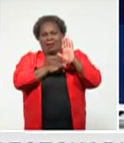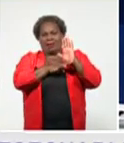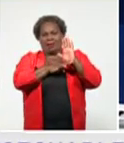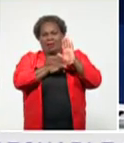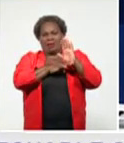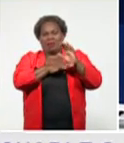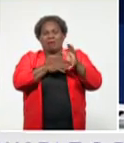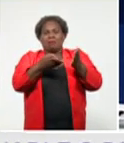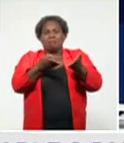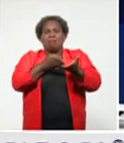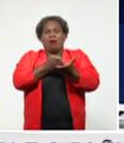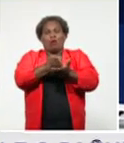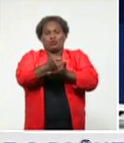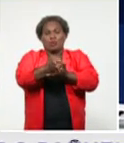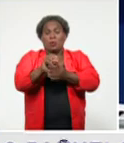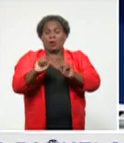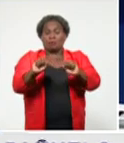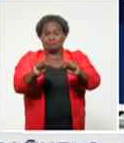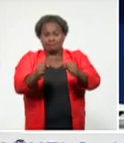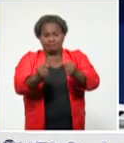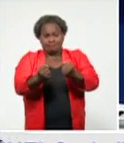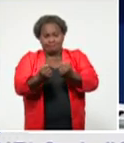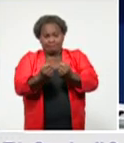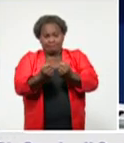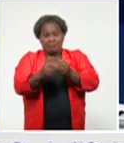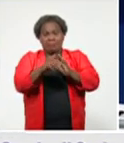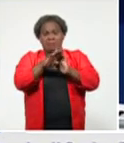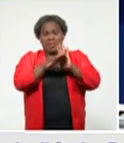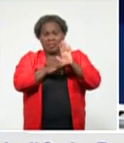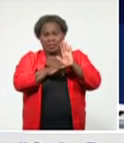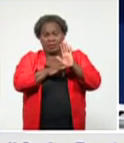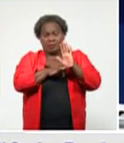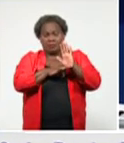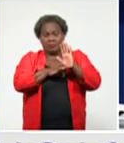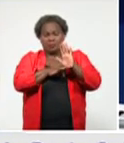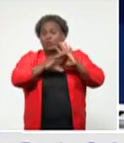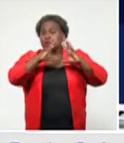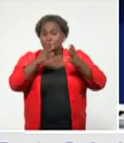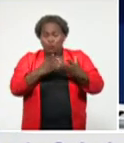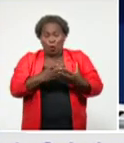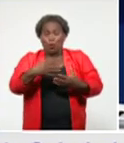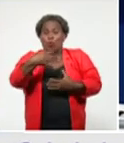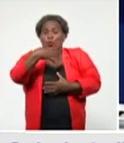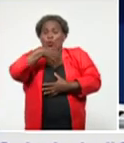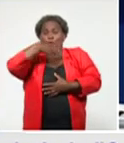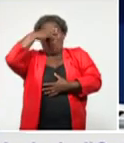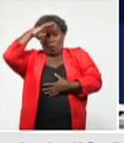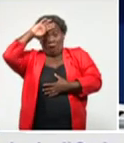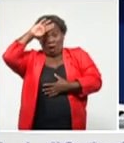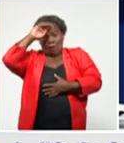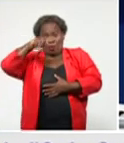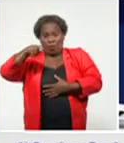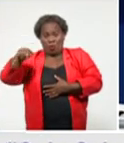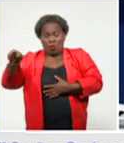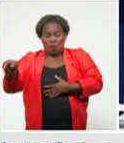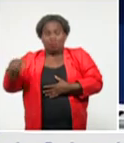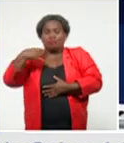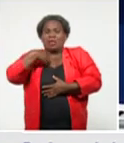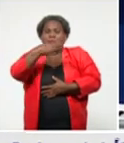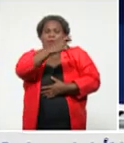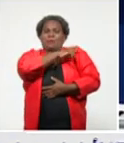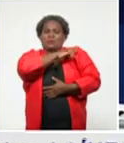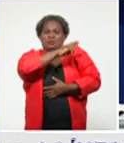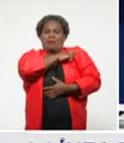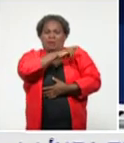seguir arreciando y creo que en manos de todos los cubanos y de todas las personas que viven en nuestro país y